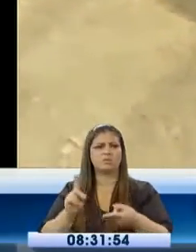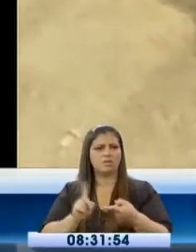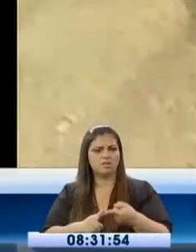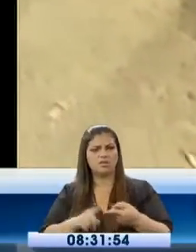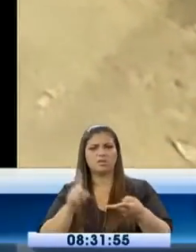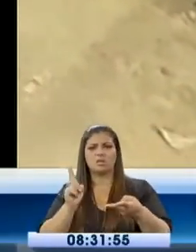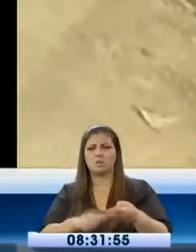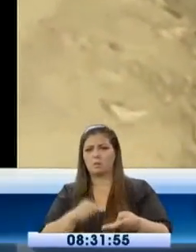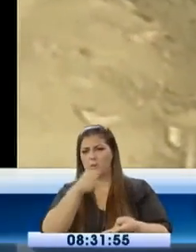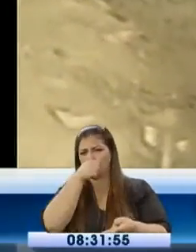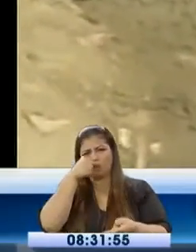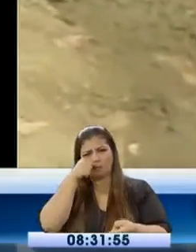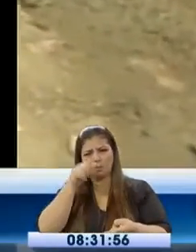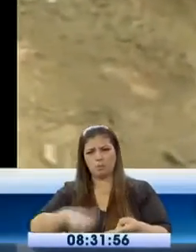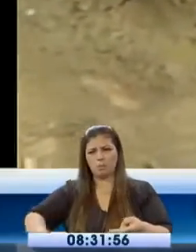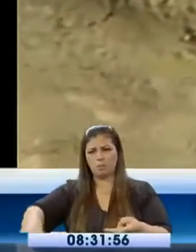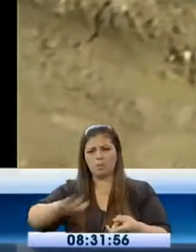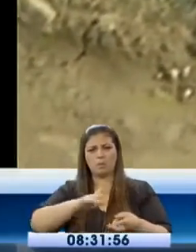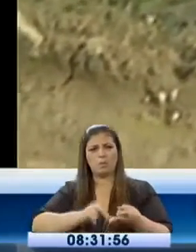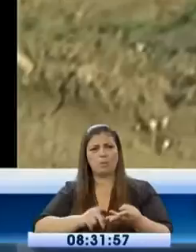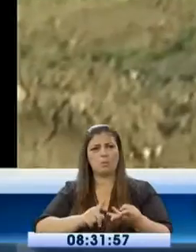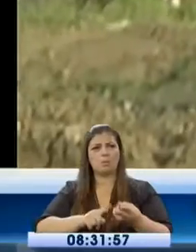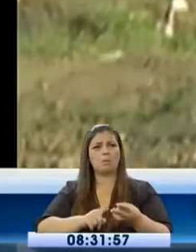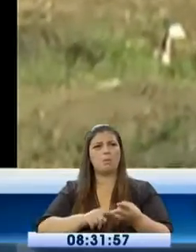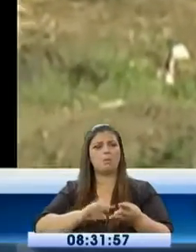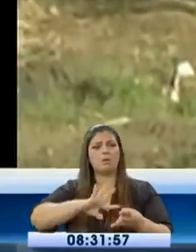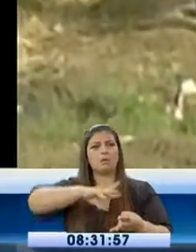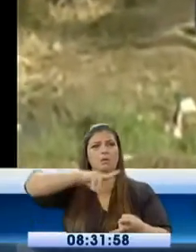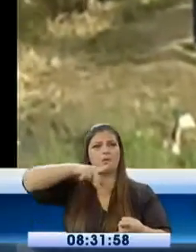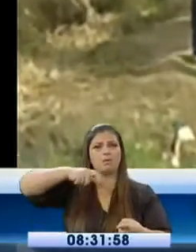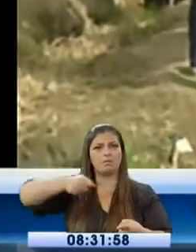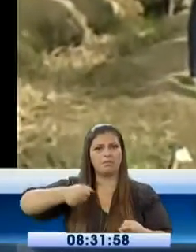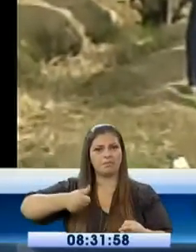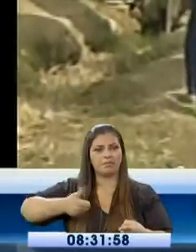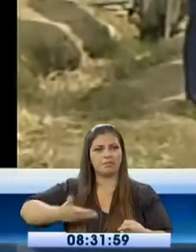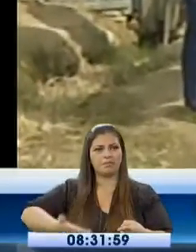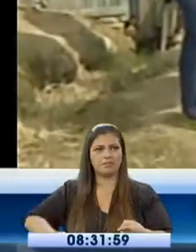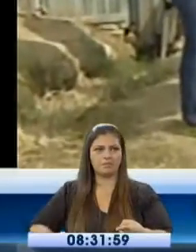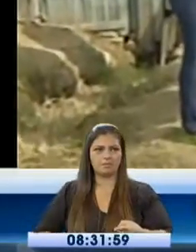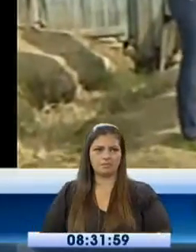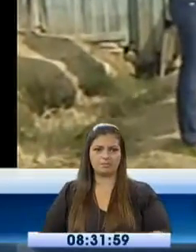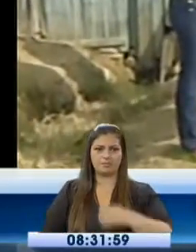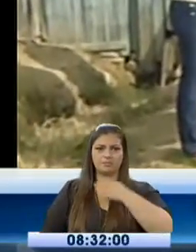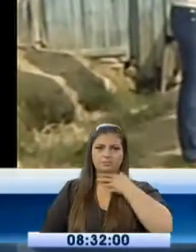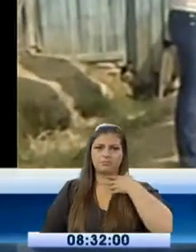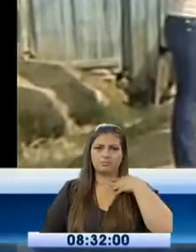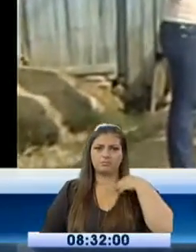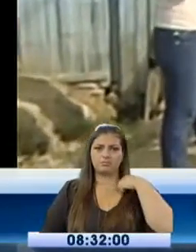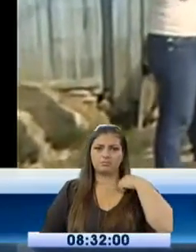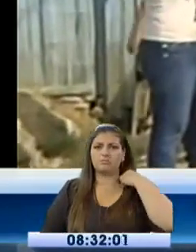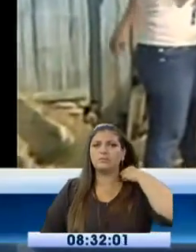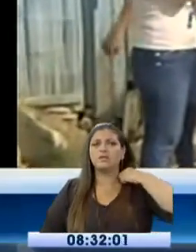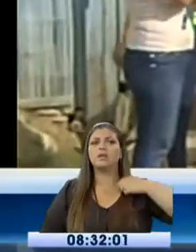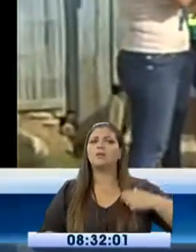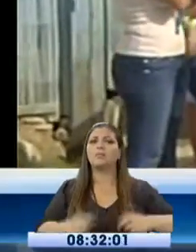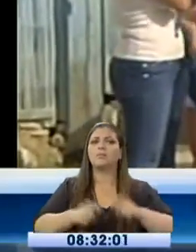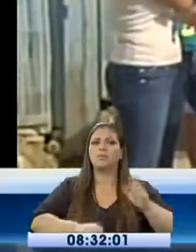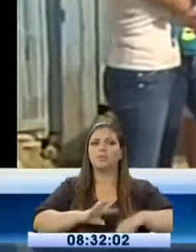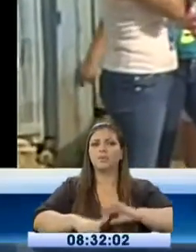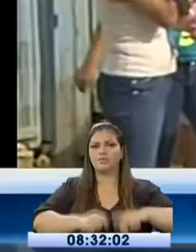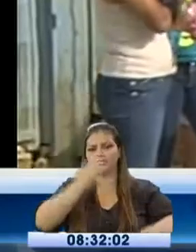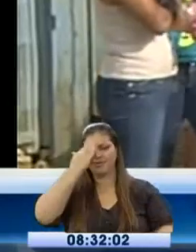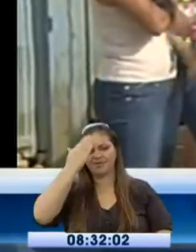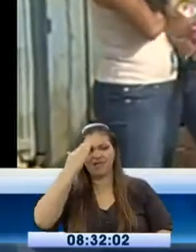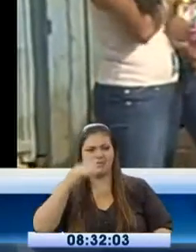delincuencia, pero por estas calles no pueden entrar las autoridades. Entonces aprovechan la delincuencia para hacer su guarida en el tro... No hay